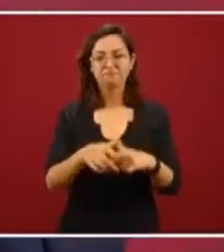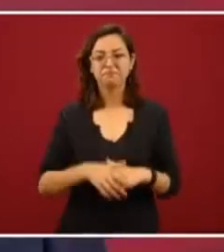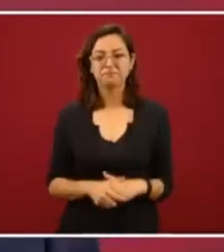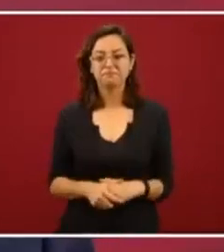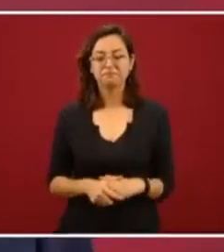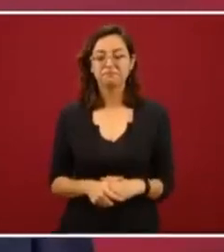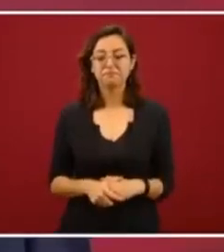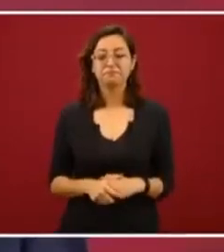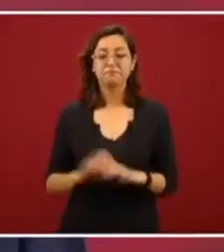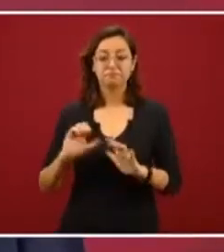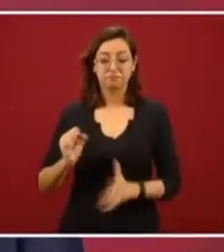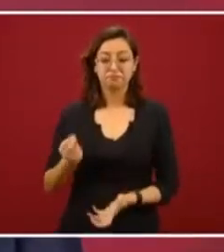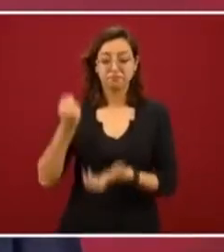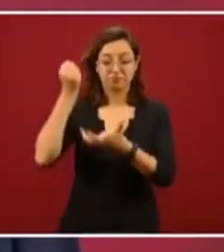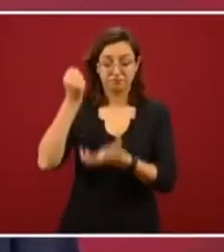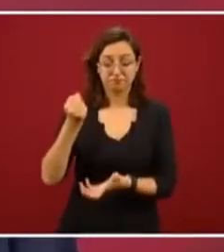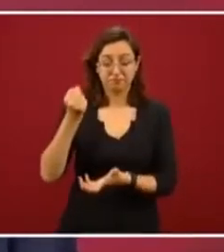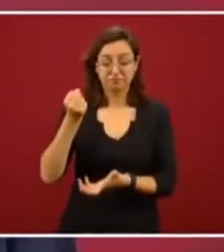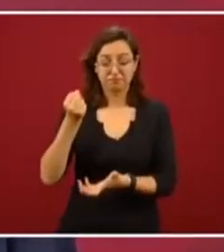Además del presupuesto,